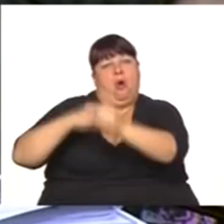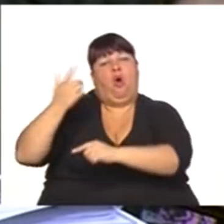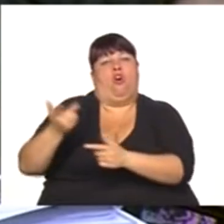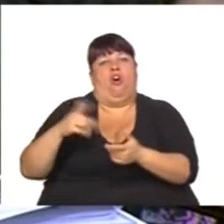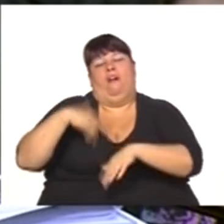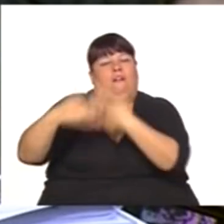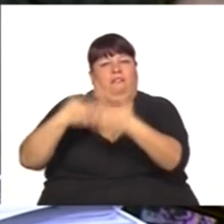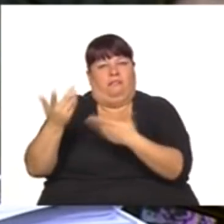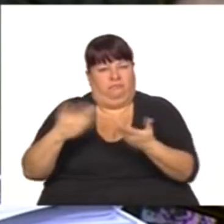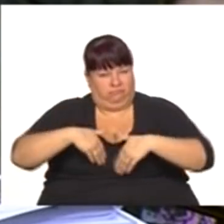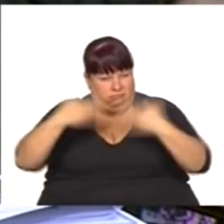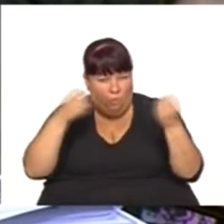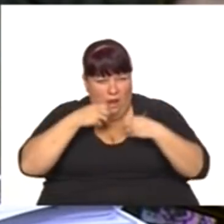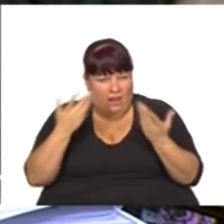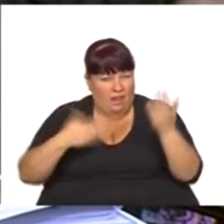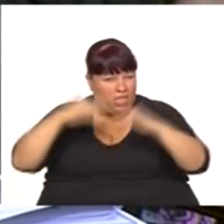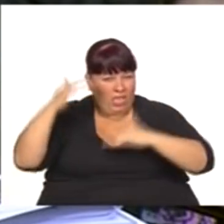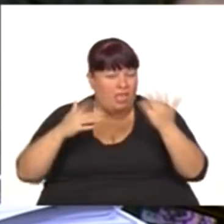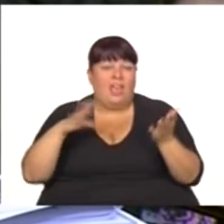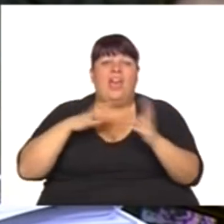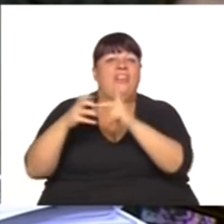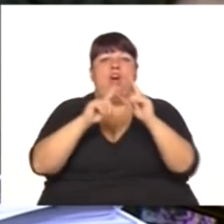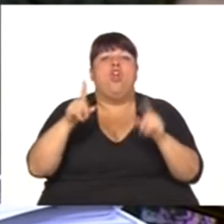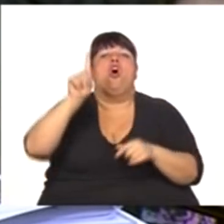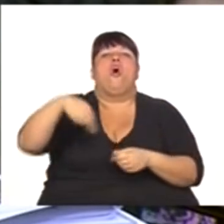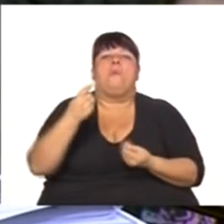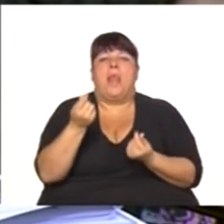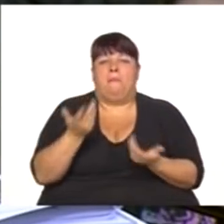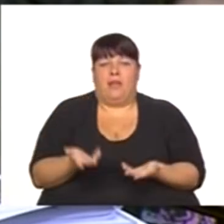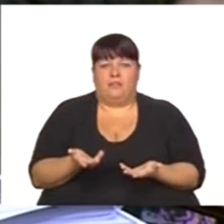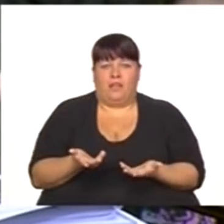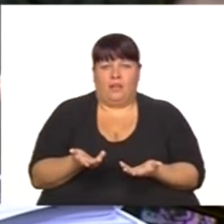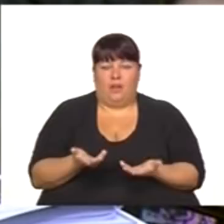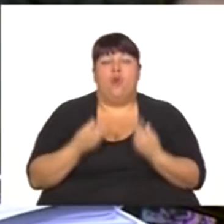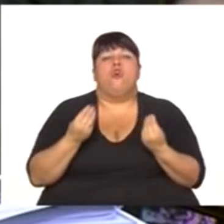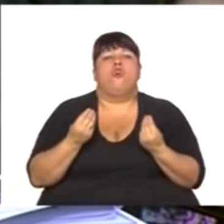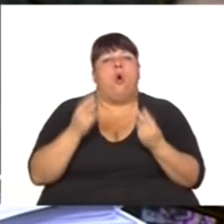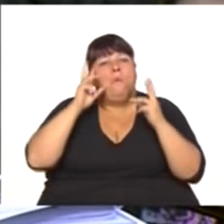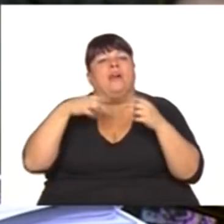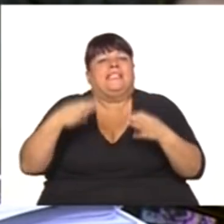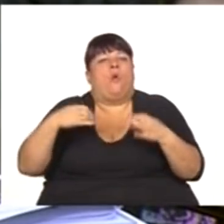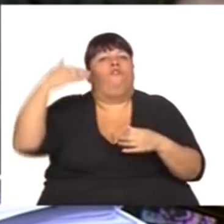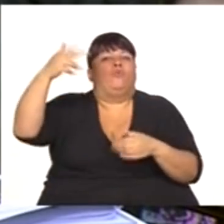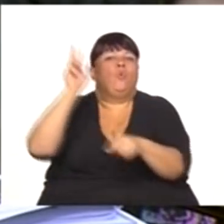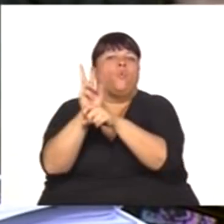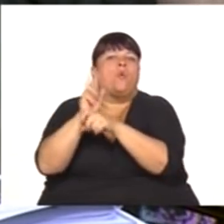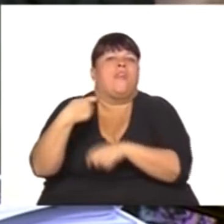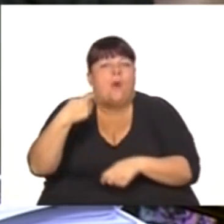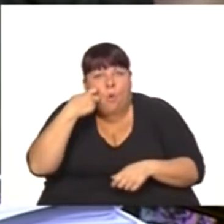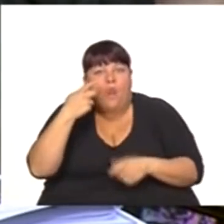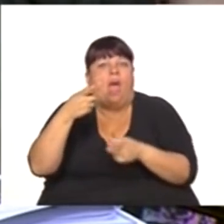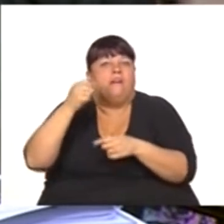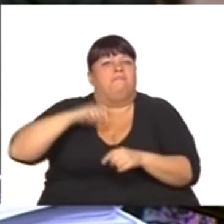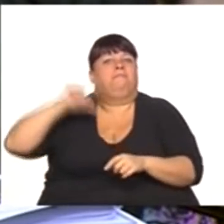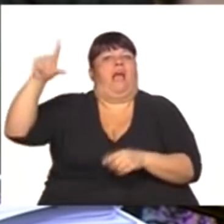sin descanso un descalabro? Si no debatimos de dónde van a salir los recursos, ¿cómo podemos asegurar que queremos cuidar a los jubilados y que